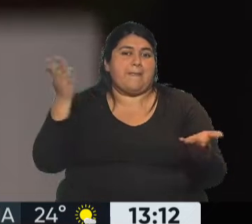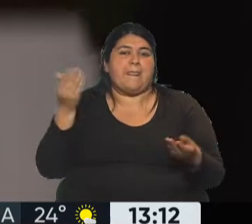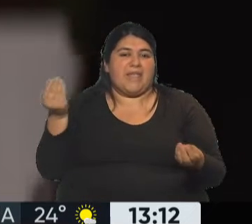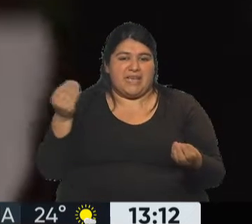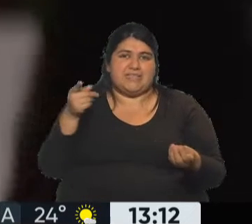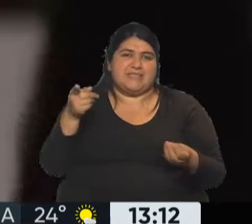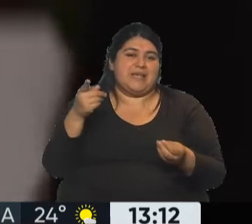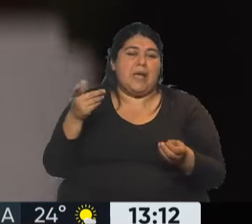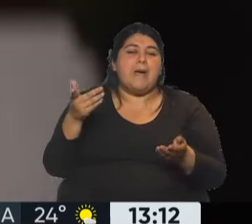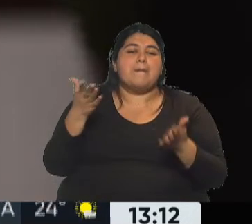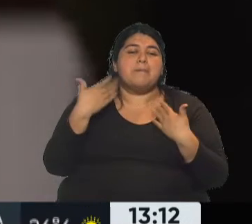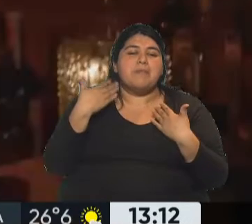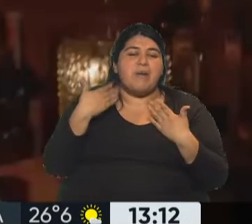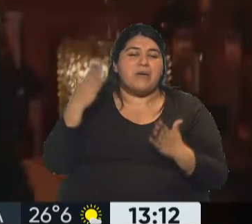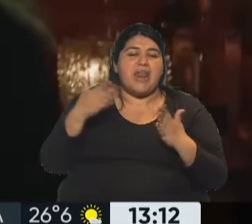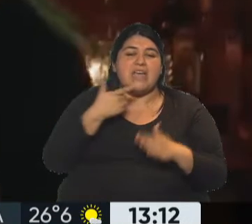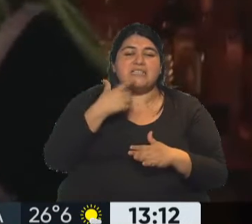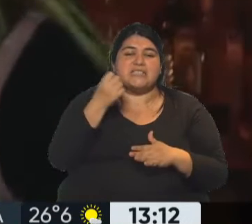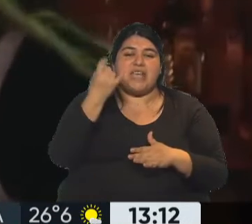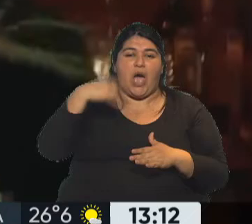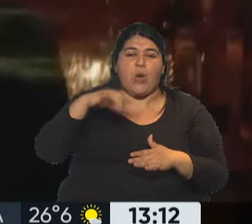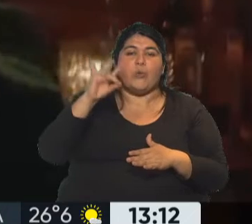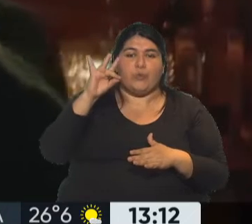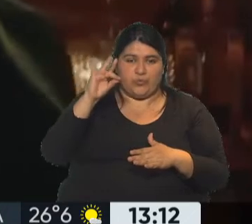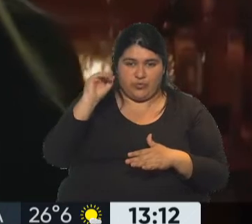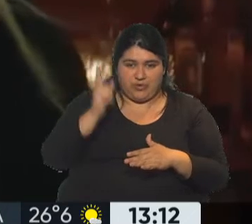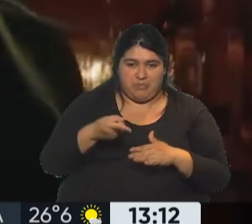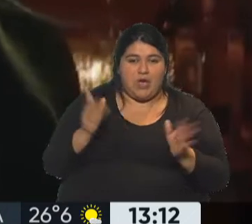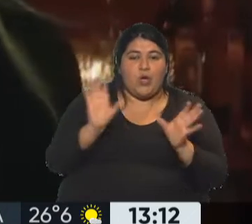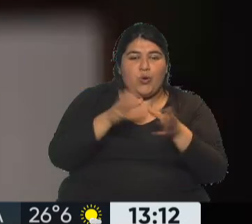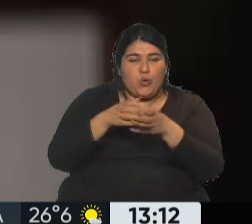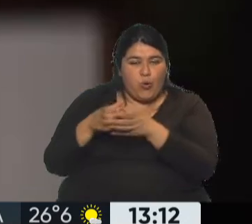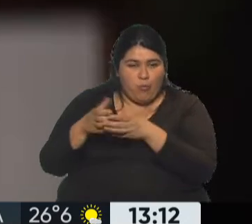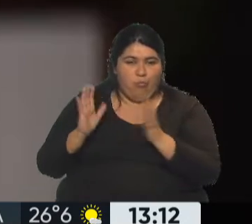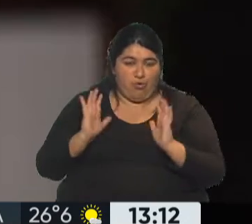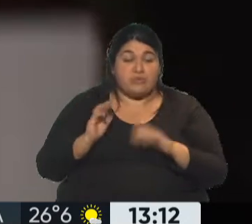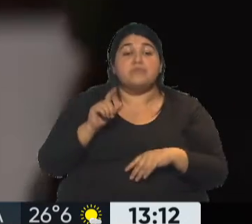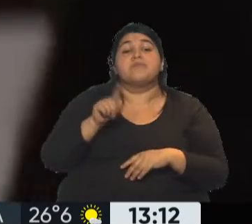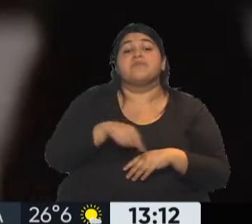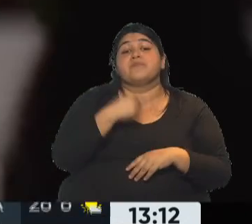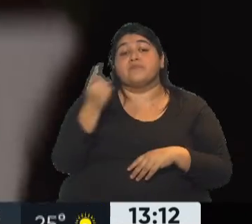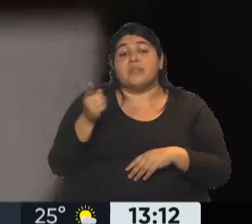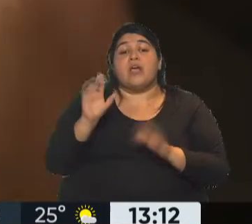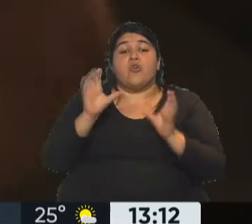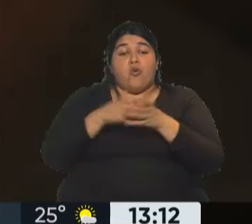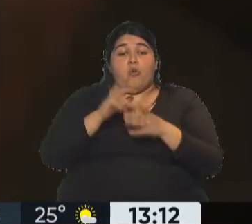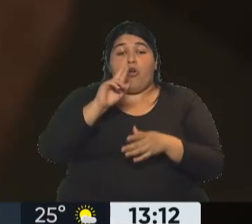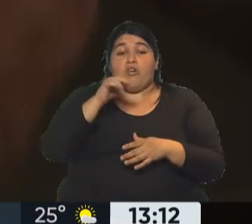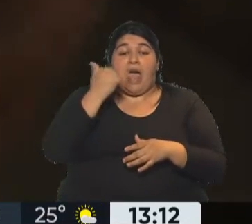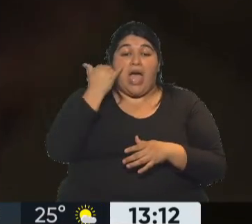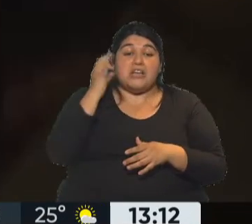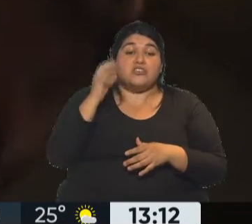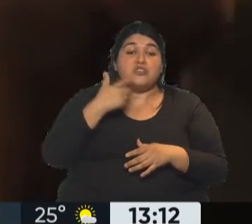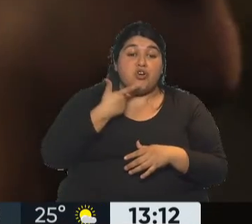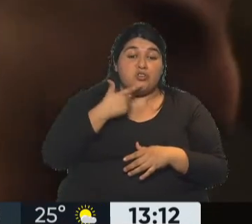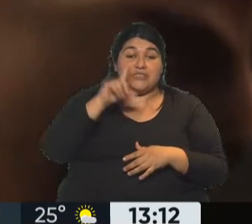es el Primavera Sound con las ligas menores también, por supuesto. De ahí nos vamos a Rayos Láser, que está presentando hoy en Niceto a